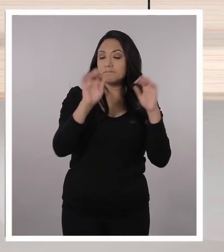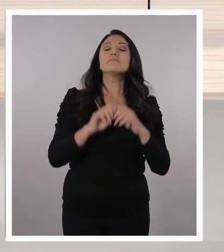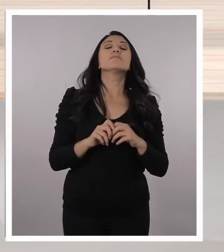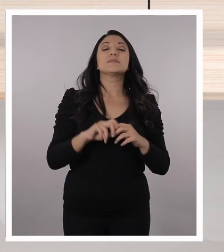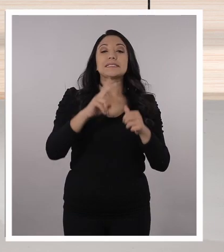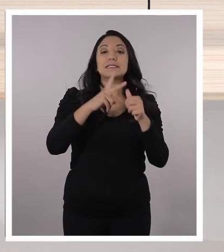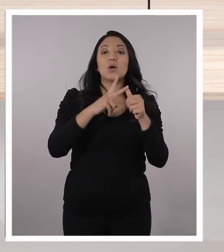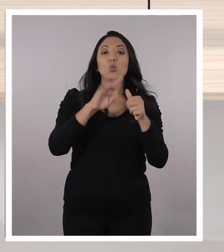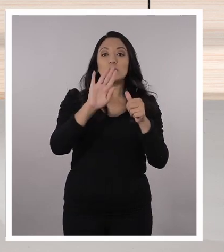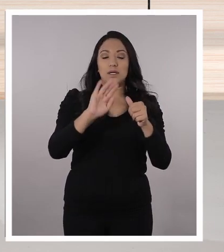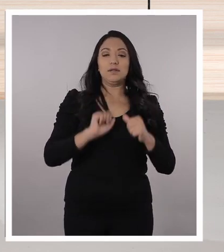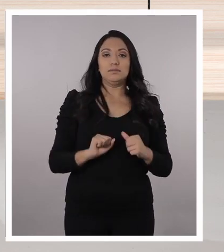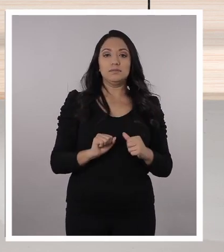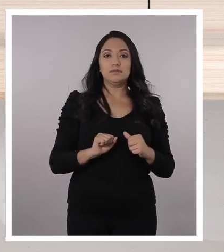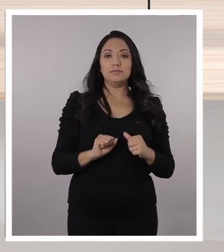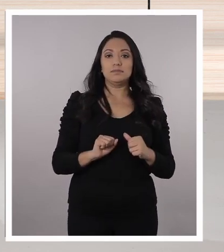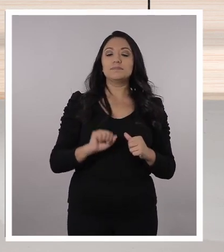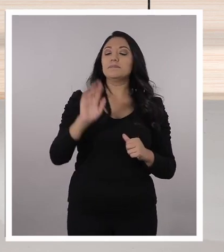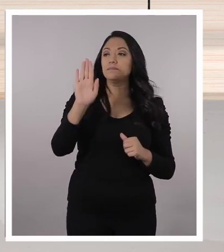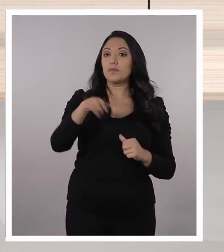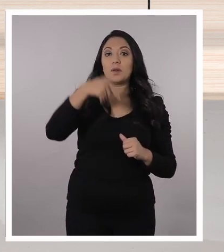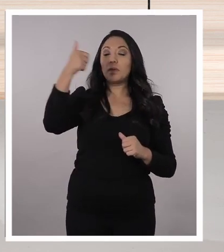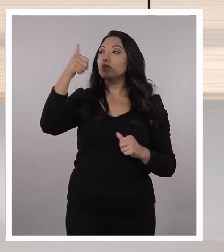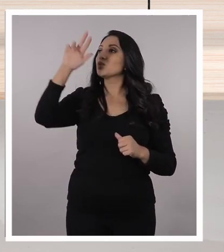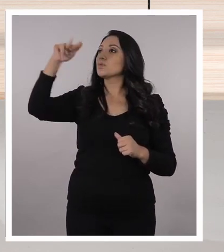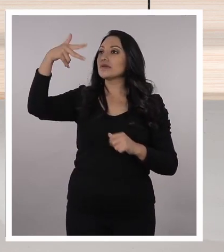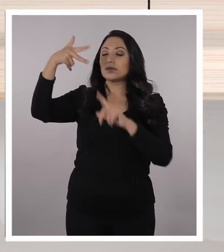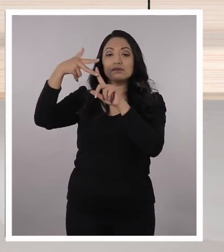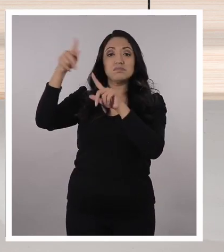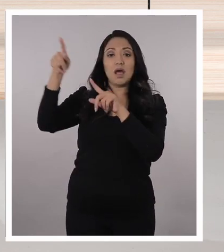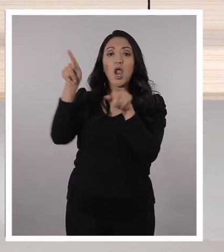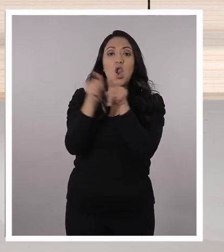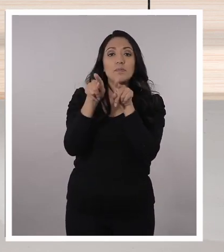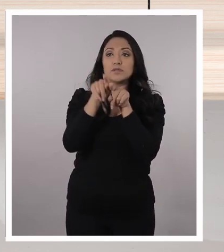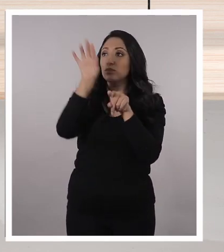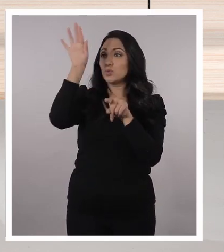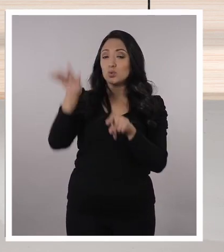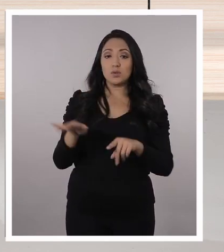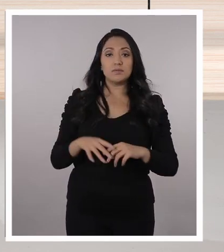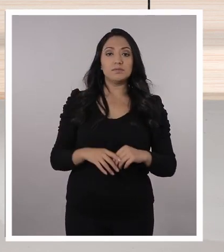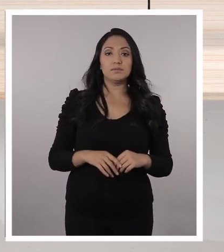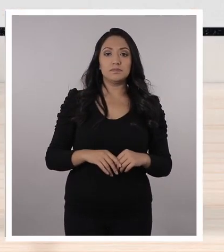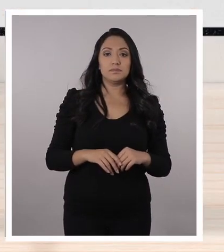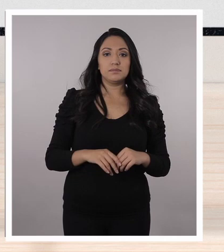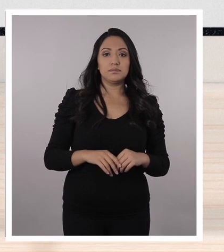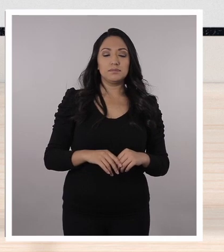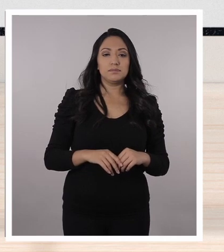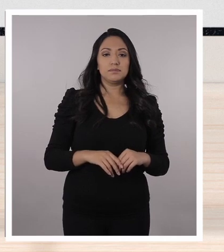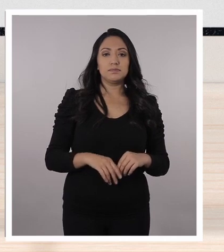Y tenemos la segunda categoría y la segunda barra. Y hacemos lo mismo con todas.